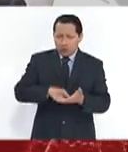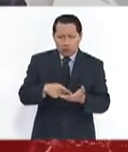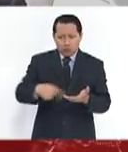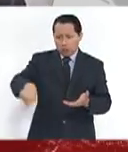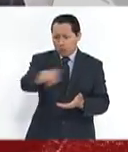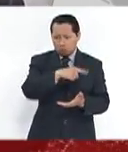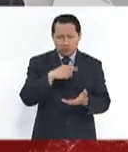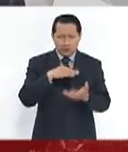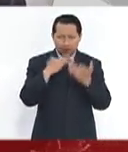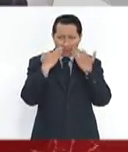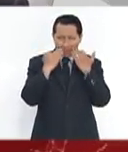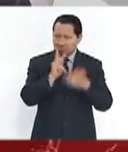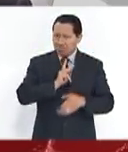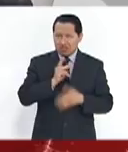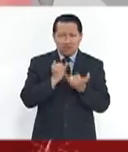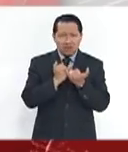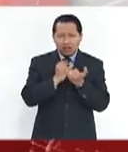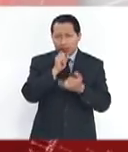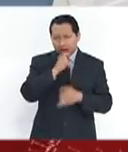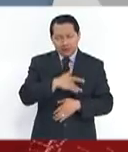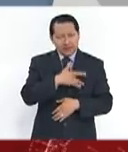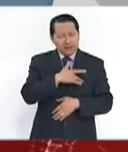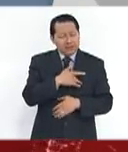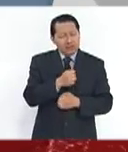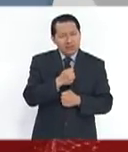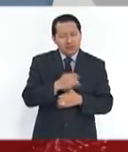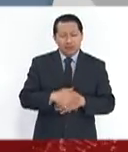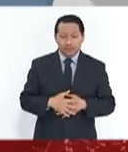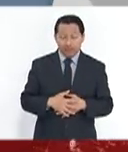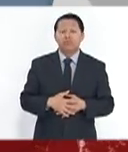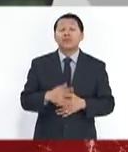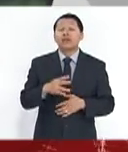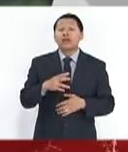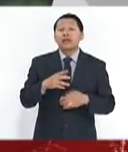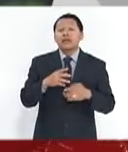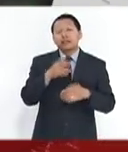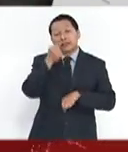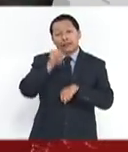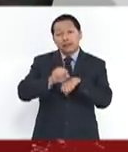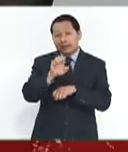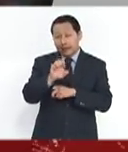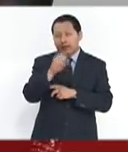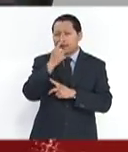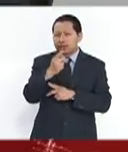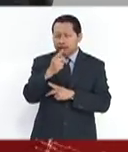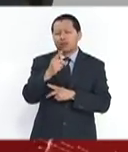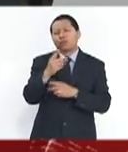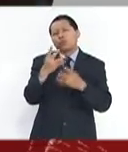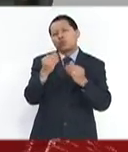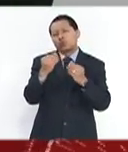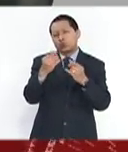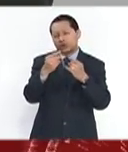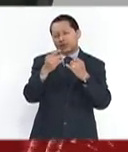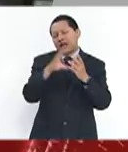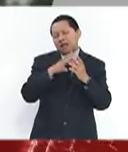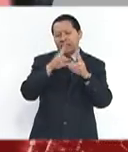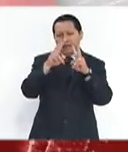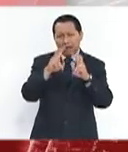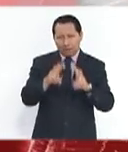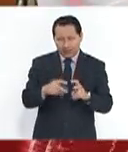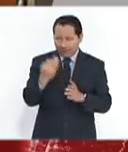estamos consternados por lo ocurrido. El secretario de Economía dice que existen muchos temas aún por cerrar en el